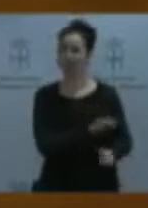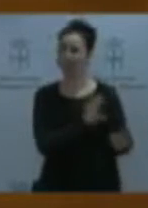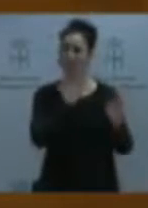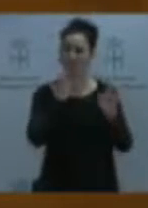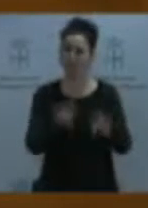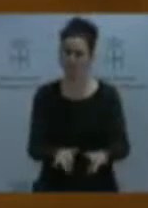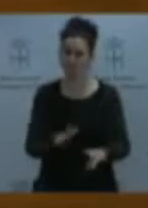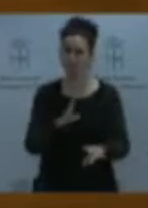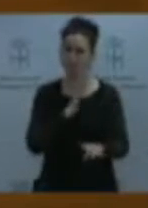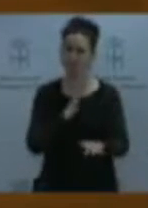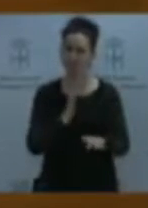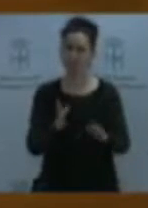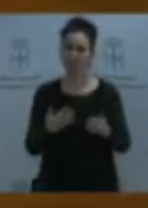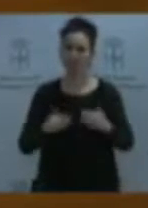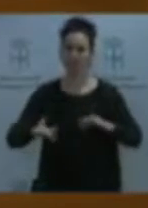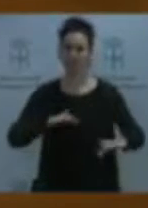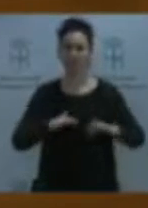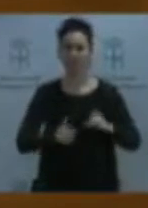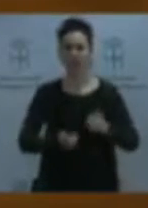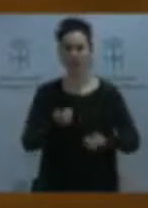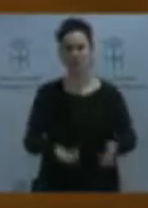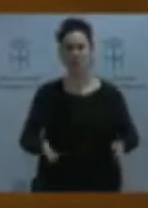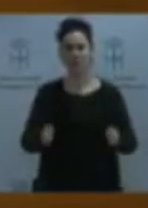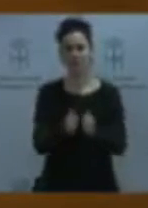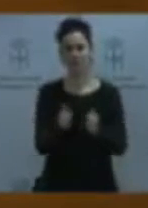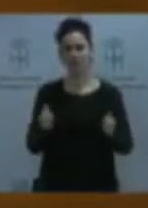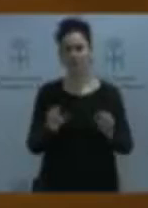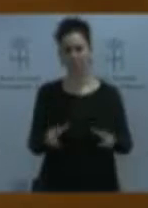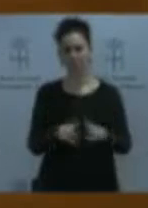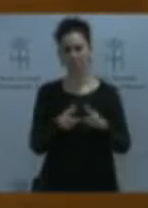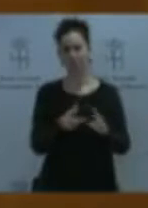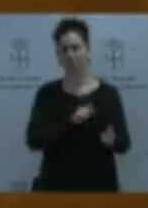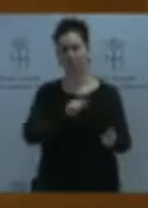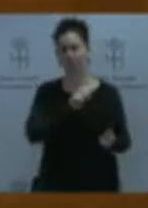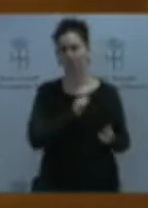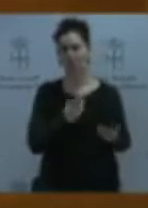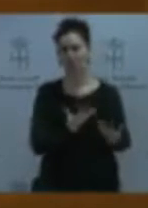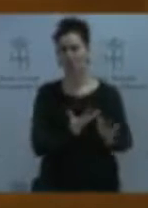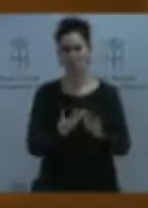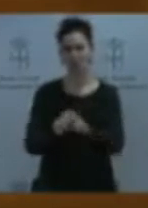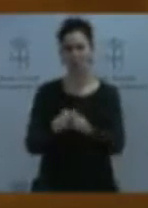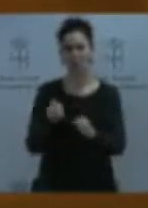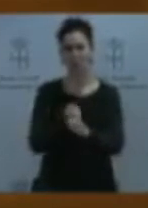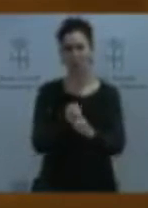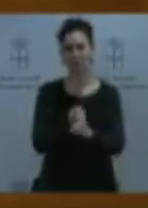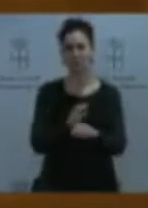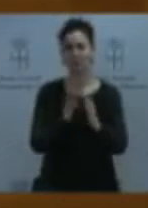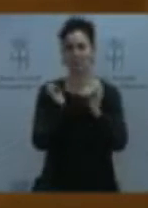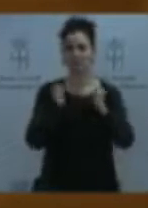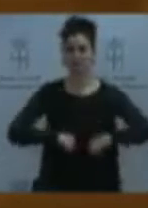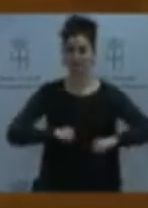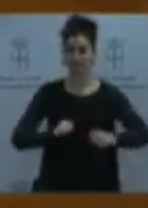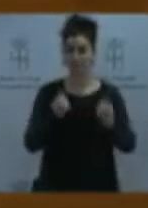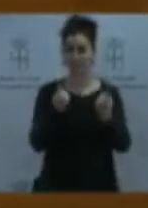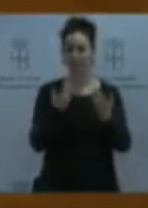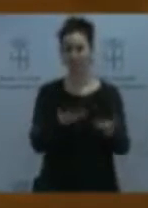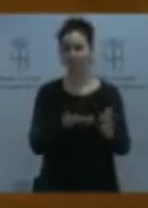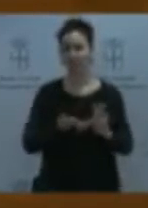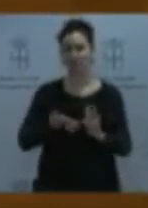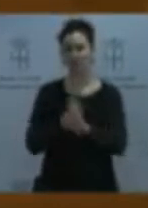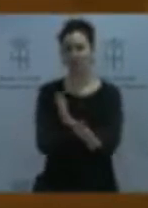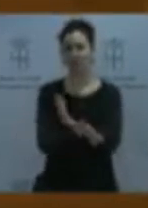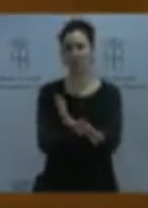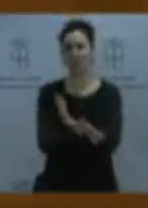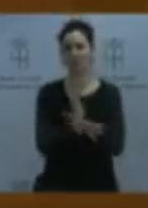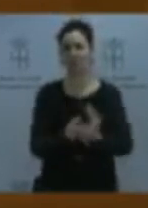en el resto del Estado que están trabajando en esta línea para desarrollar este pacto, que va precisamente en línea y en consonancia con lo que se presenta en esta iniciativa, que